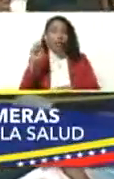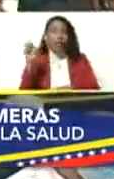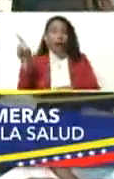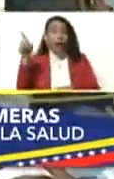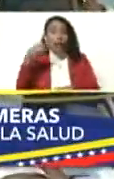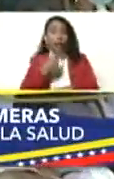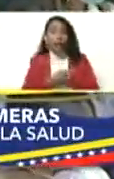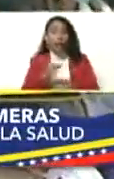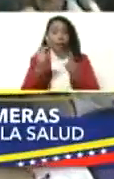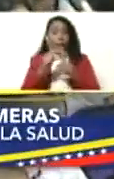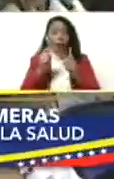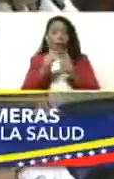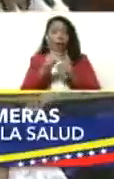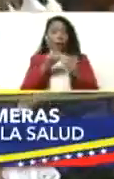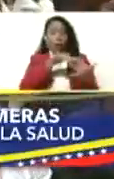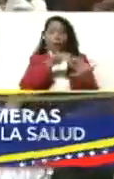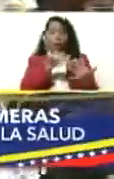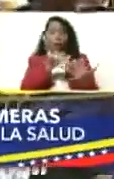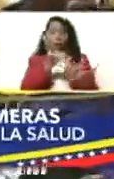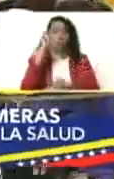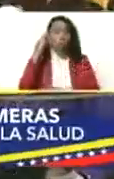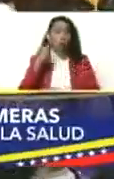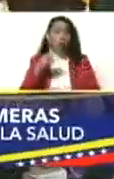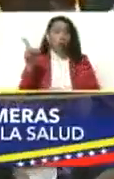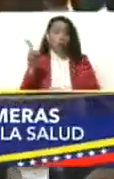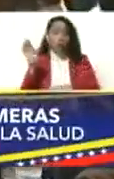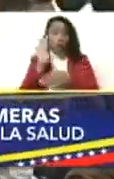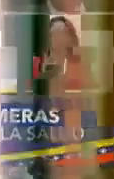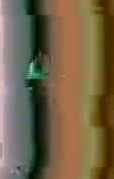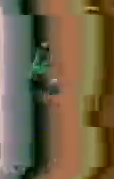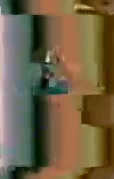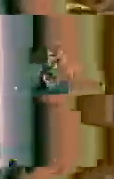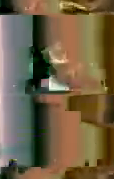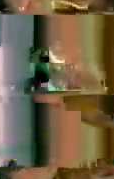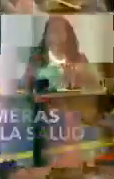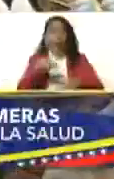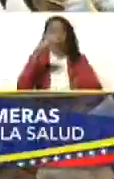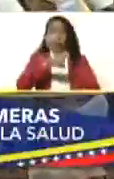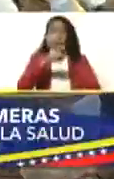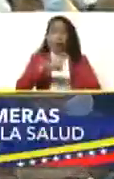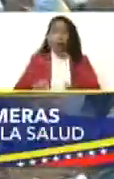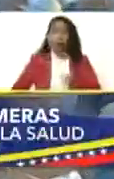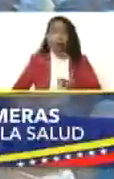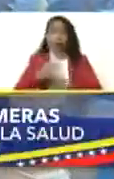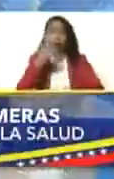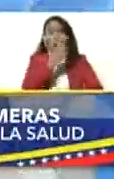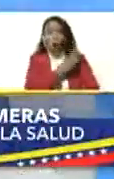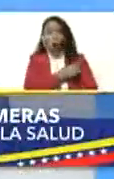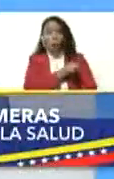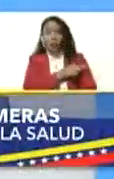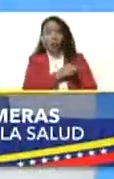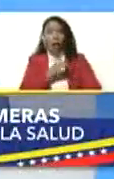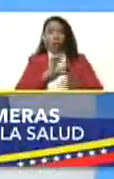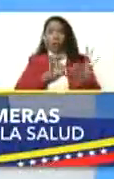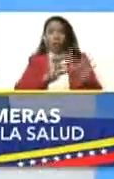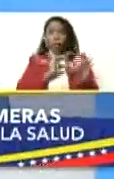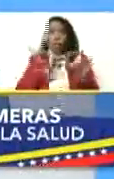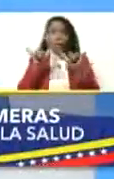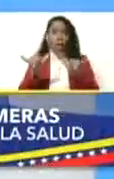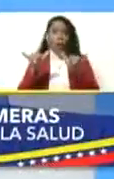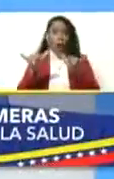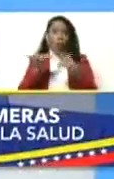Guerras de Bolívar, nos dice: "La conservación del ejército requería de la fundación de hospitales en el teatro mismo de